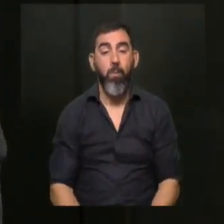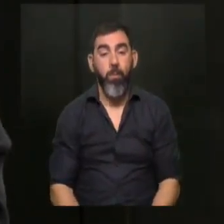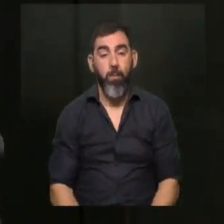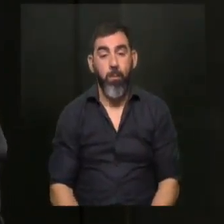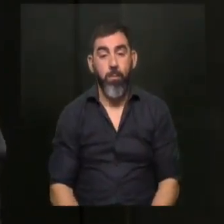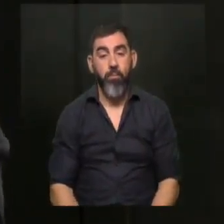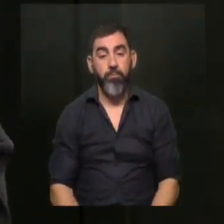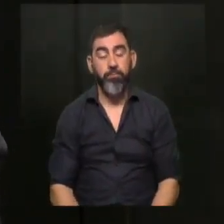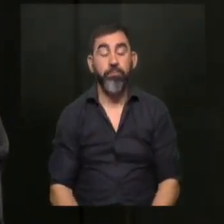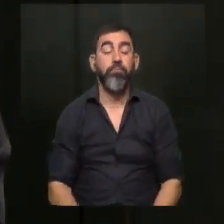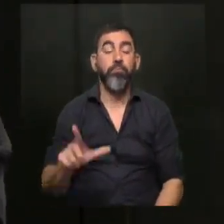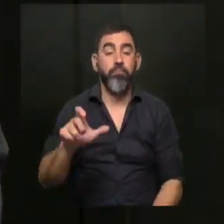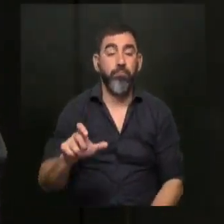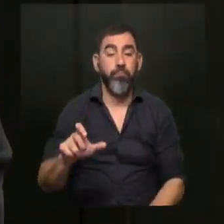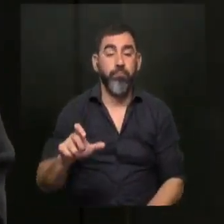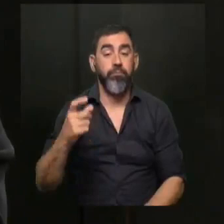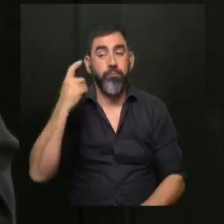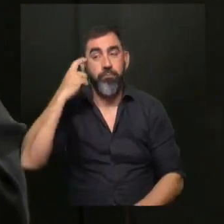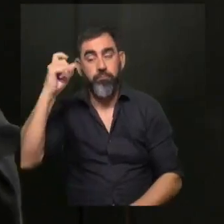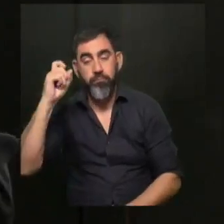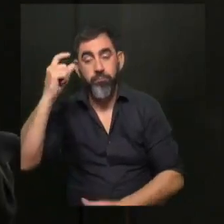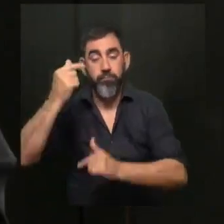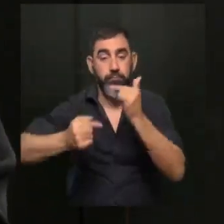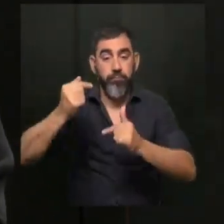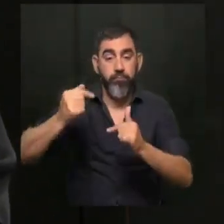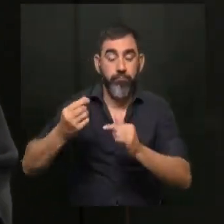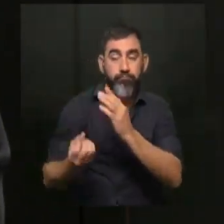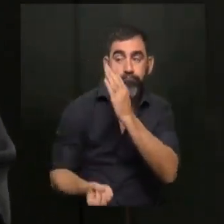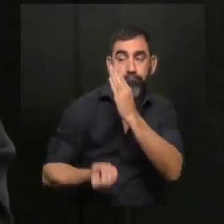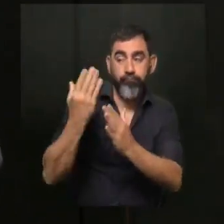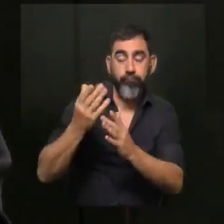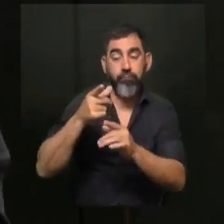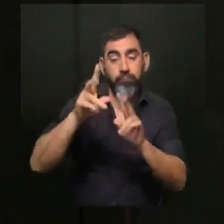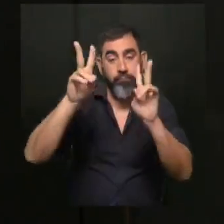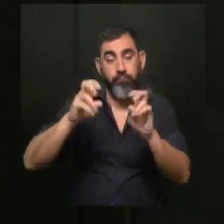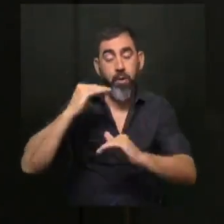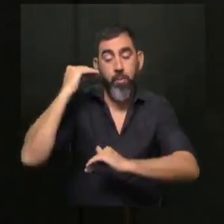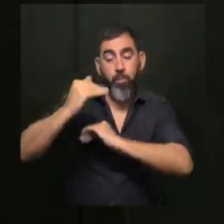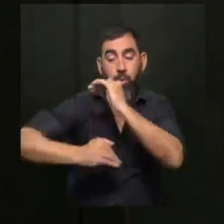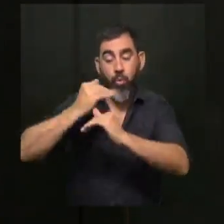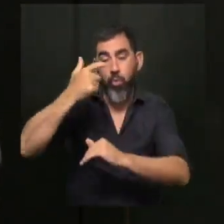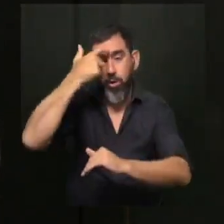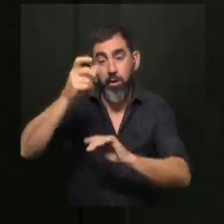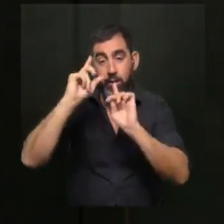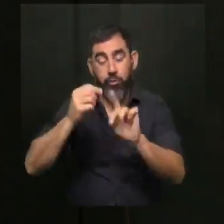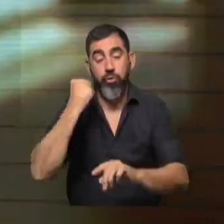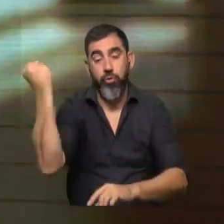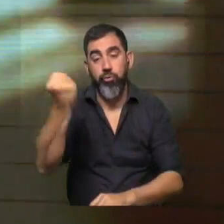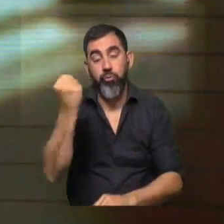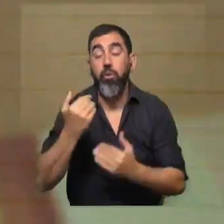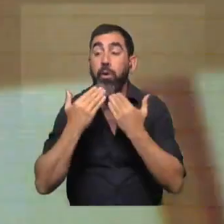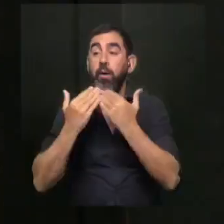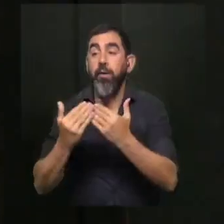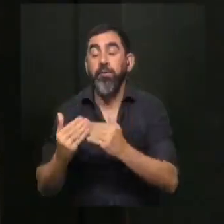Uruguay, que por supuesto la originalidad, la inventiva y la creación tienen que ver con esto del progreso también científico y tecnológico.